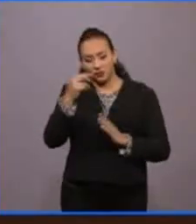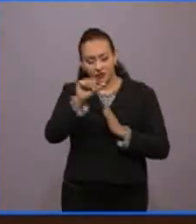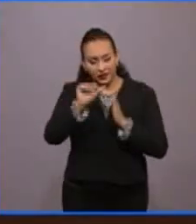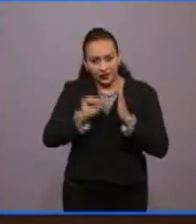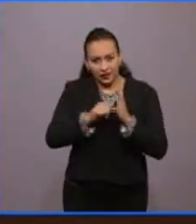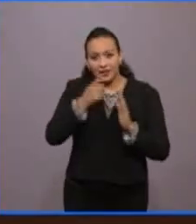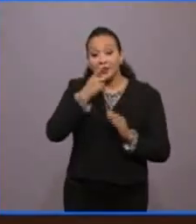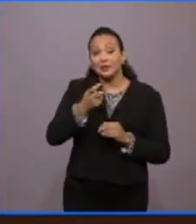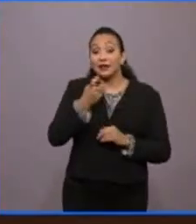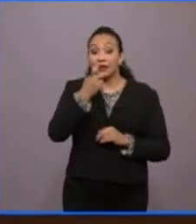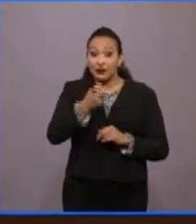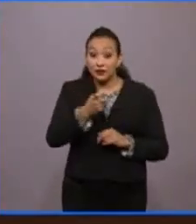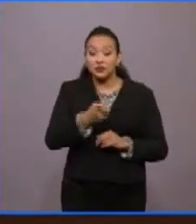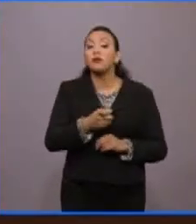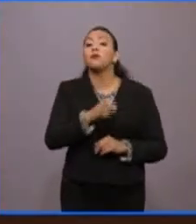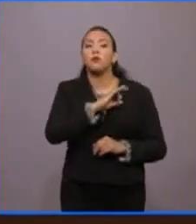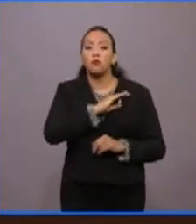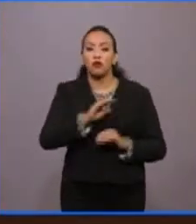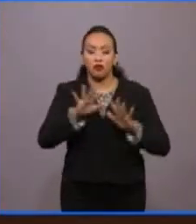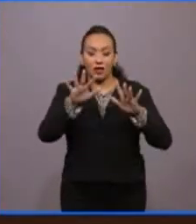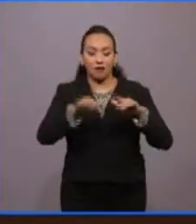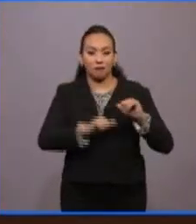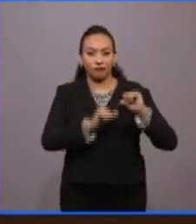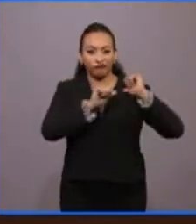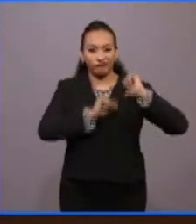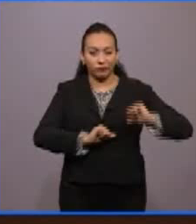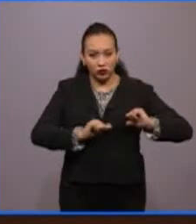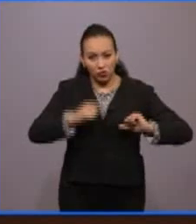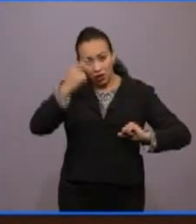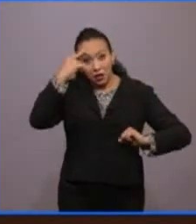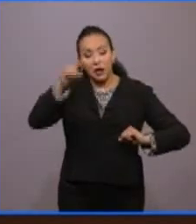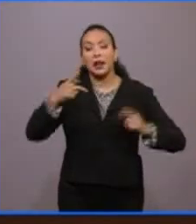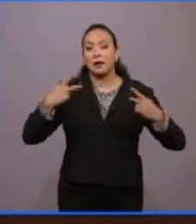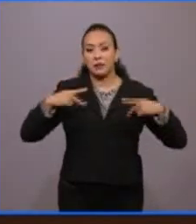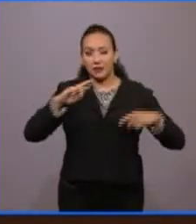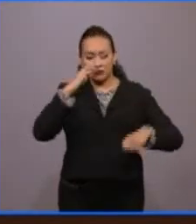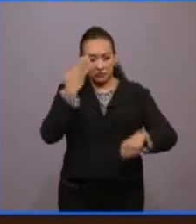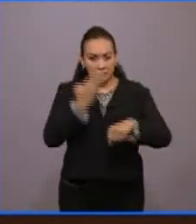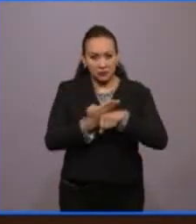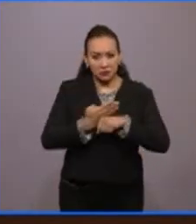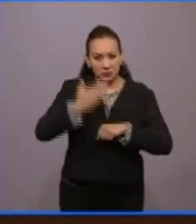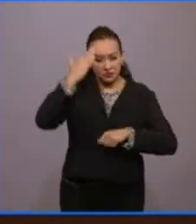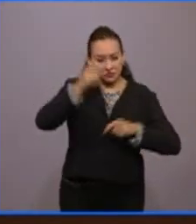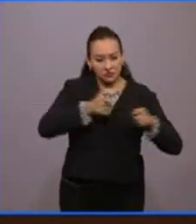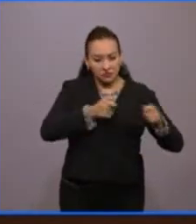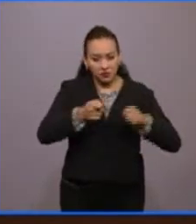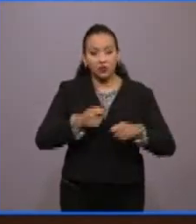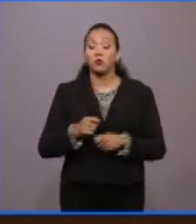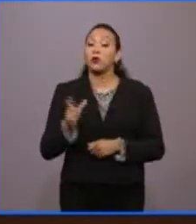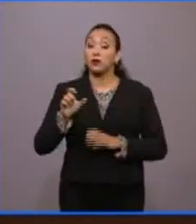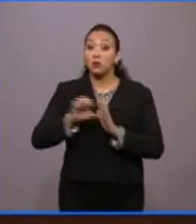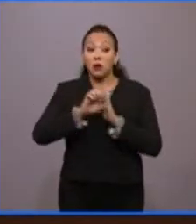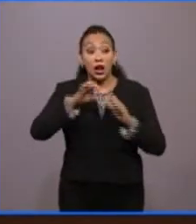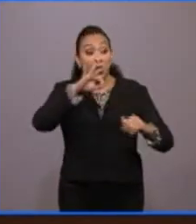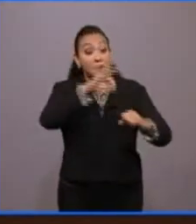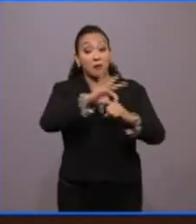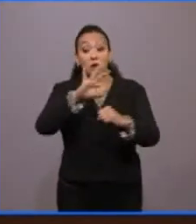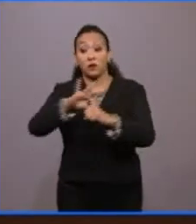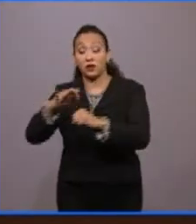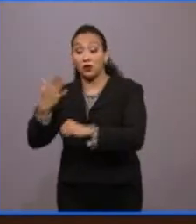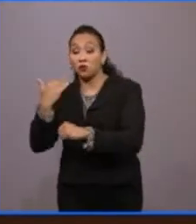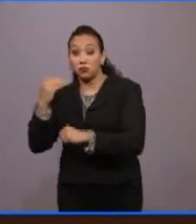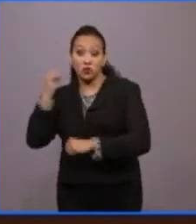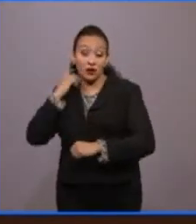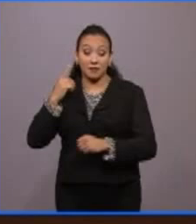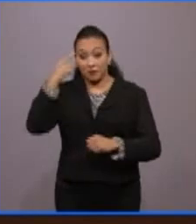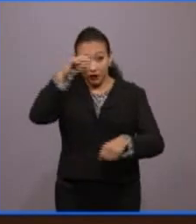que contenía la figura de auditor interino con todas las atribuciones de la persona titular en caso de no haber votación calificada del